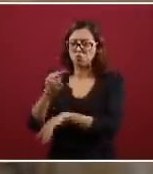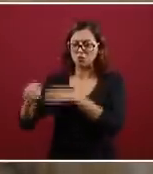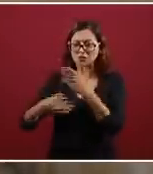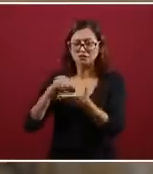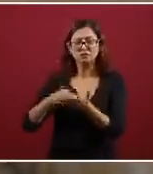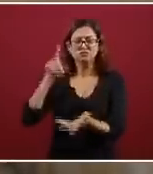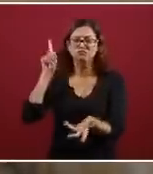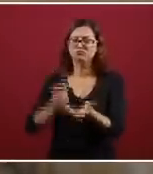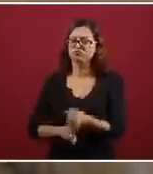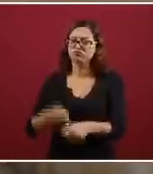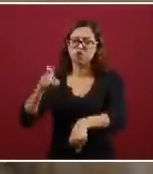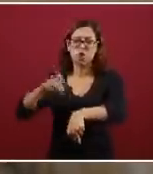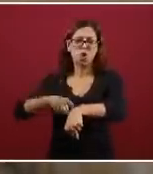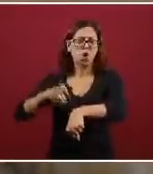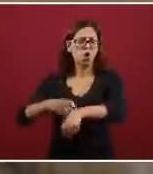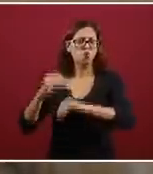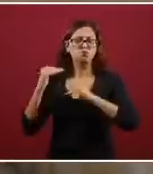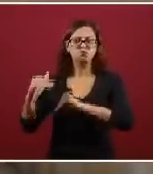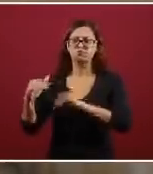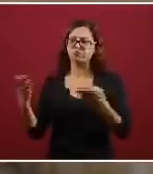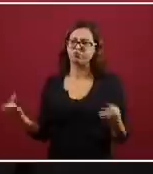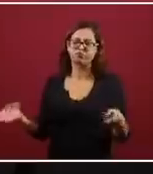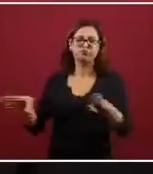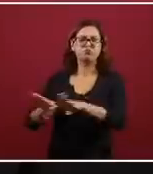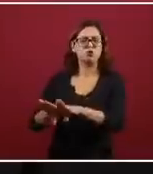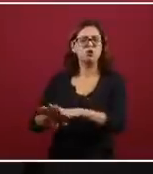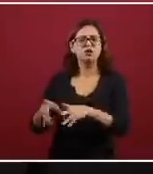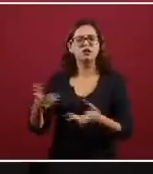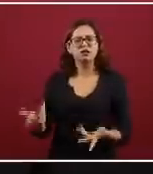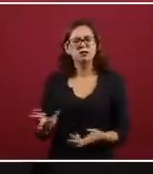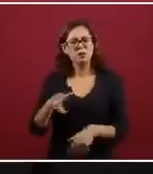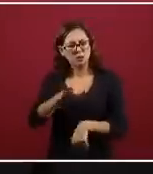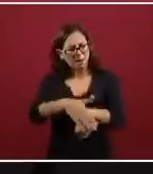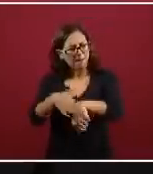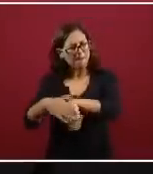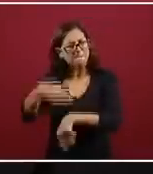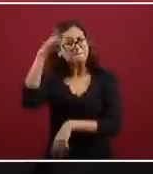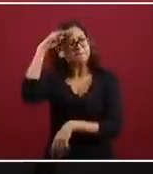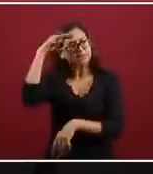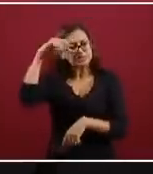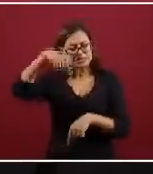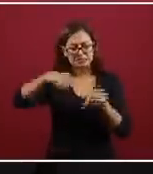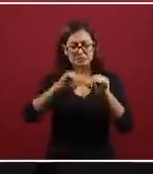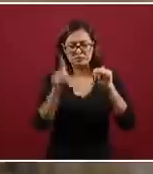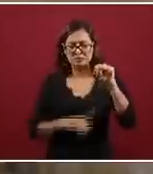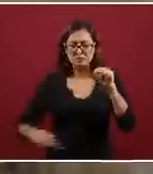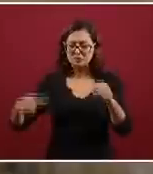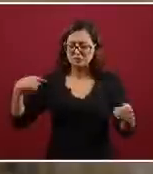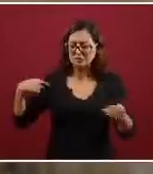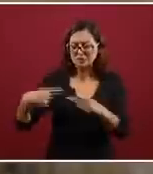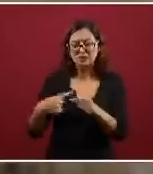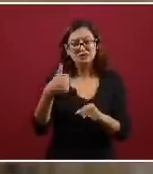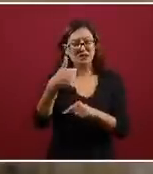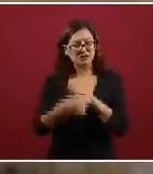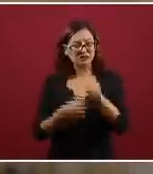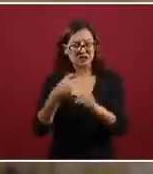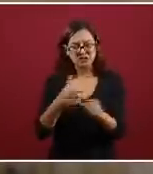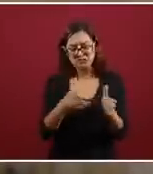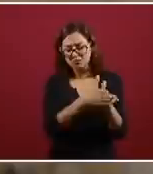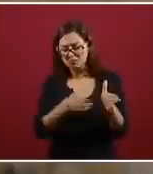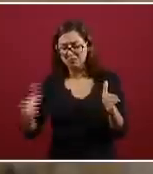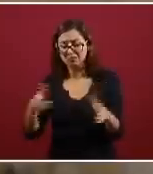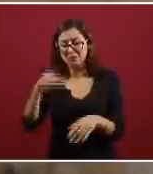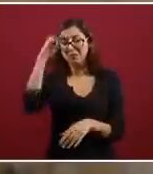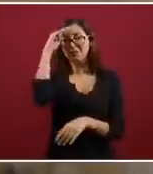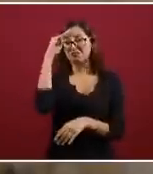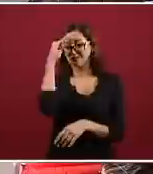municipios. En territorio nacional, en territorio mexicano, ¿usted en algún momento de su sexenio podría contemplar